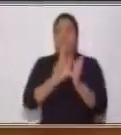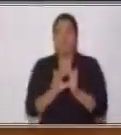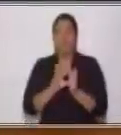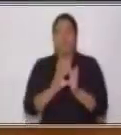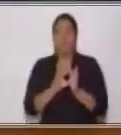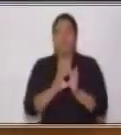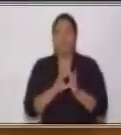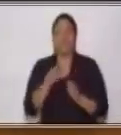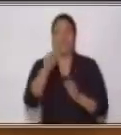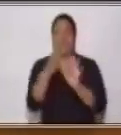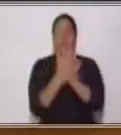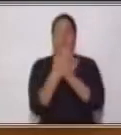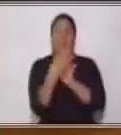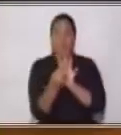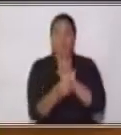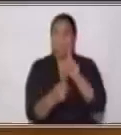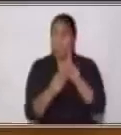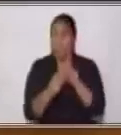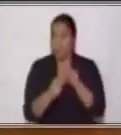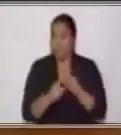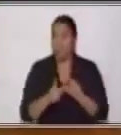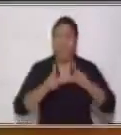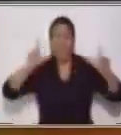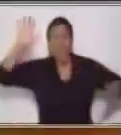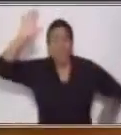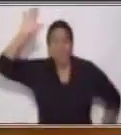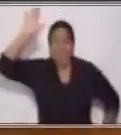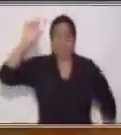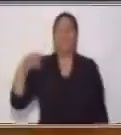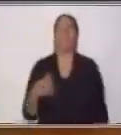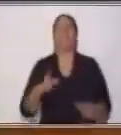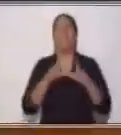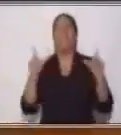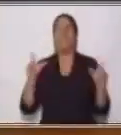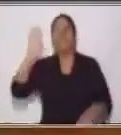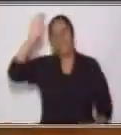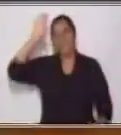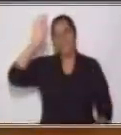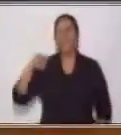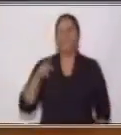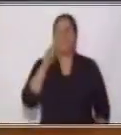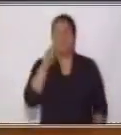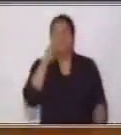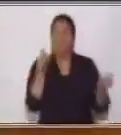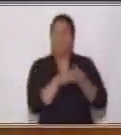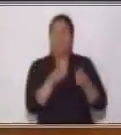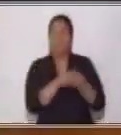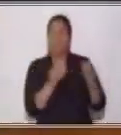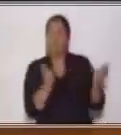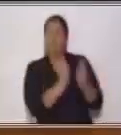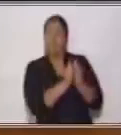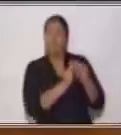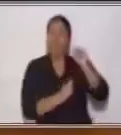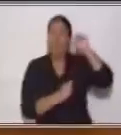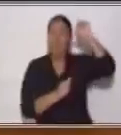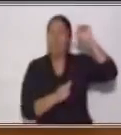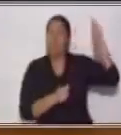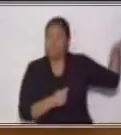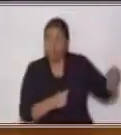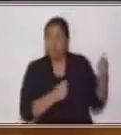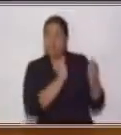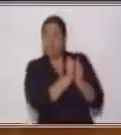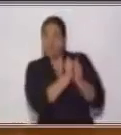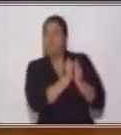de mí. ¿Sí? ¿Estás listo? ¿Quién dice yo? Muy bien. También el adulto responsable puede trabajar con nosotros estas